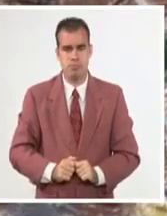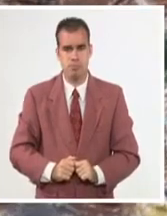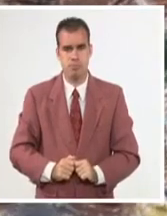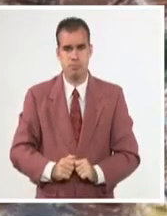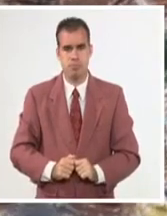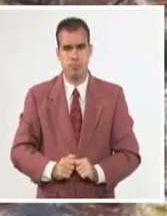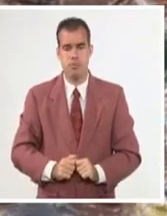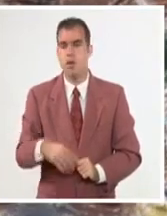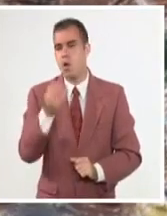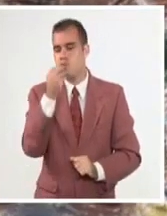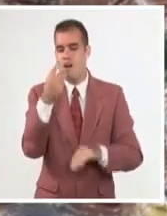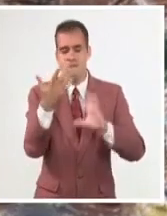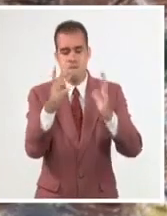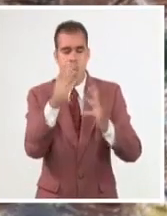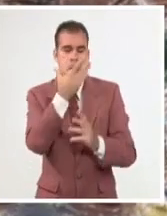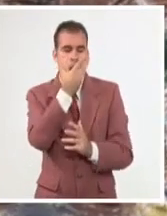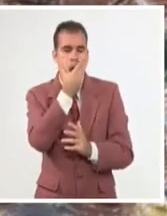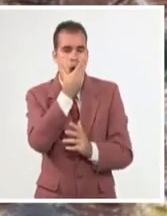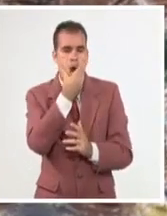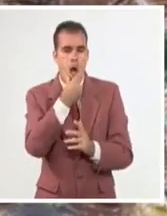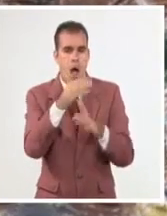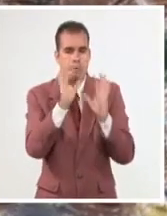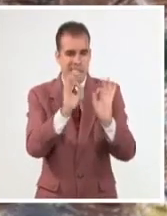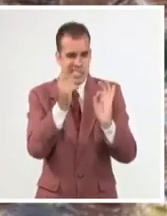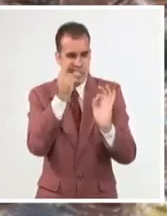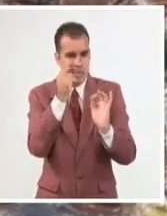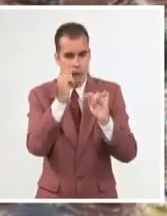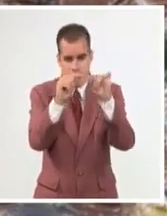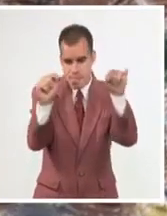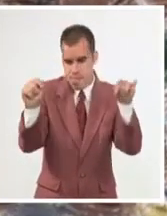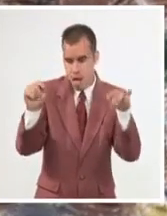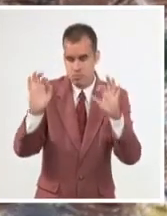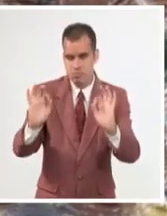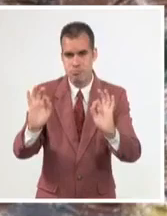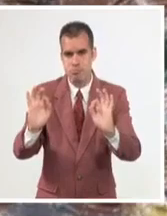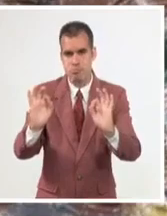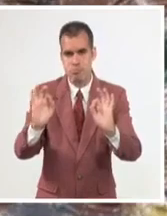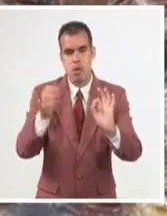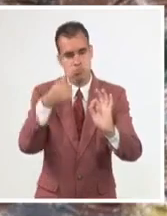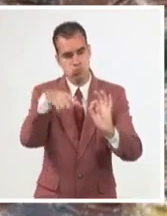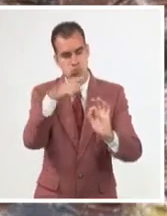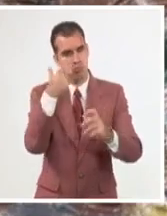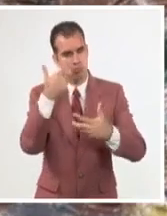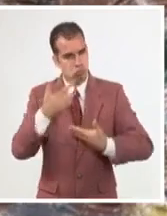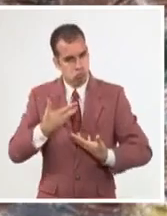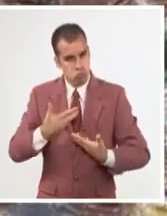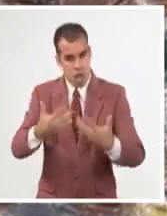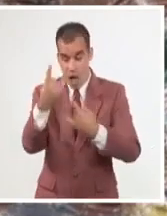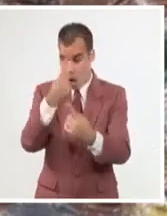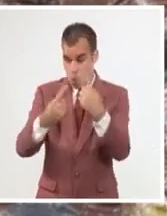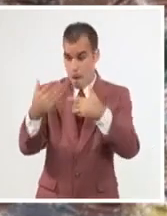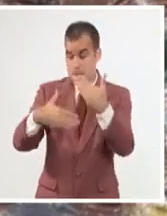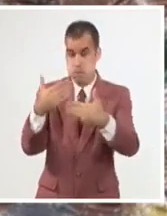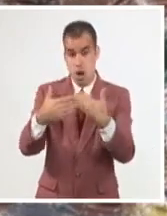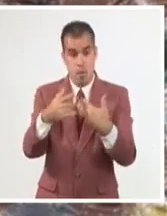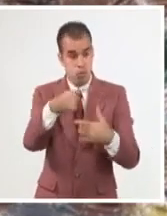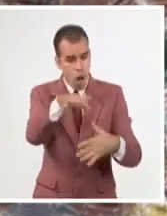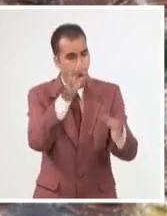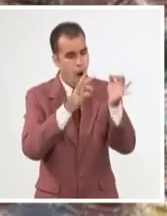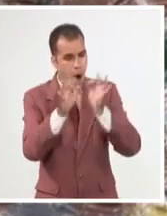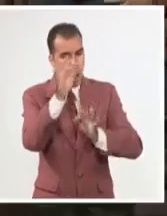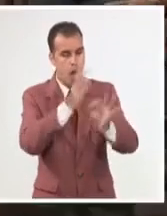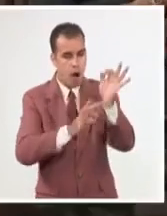juvenil, más dinámica, más rebelde y comprometida a apreciar un grupo de problemáticas, a nosotros también nos